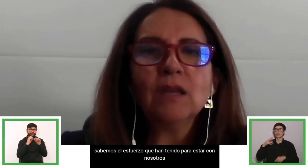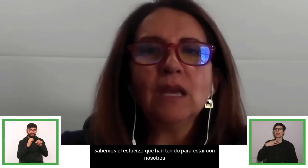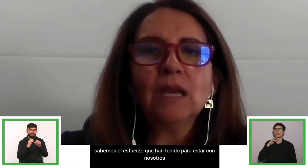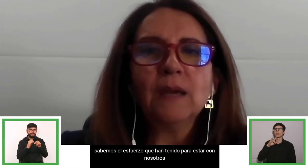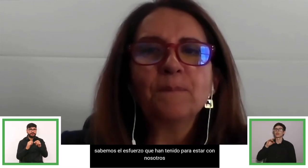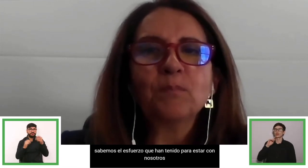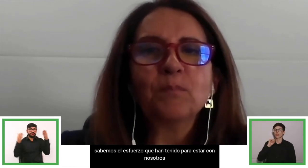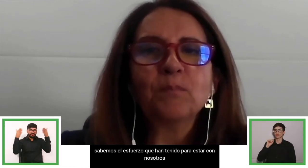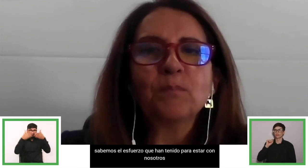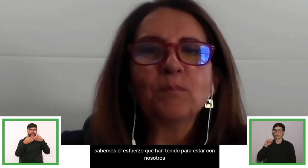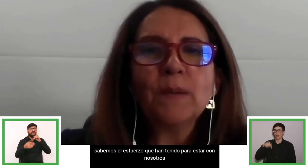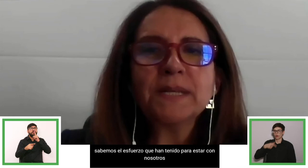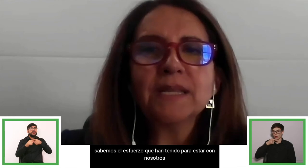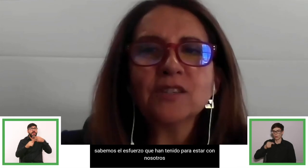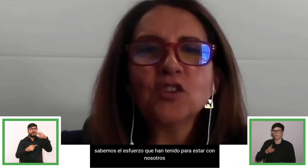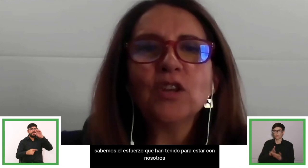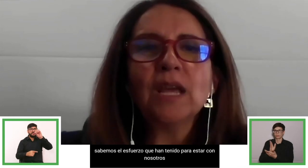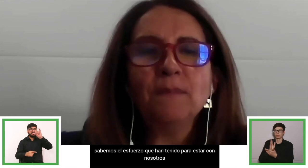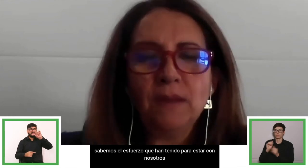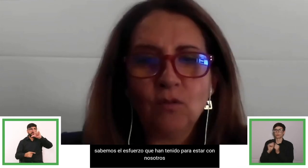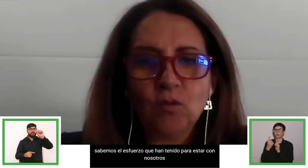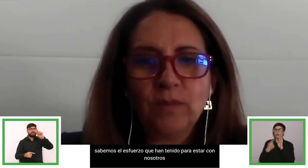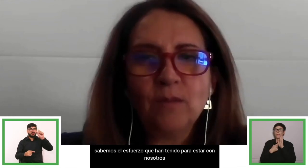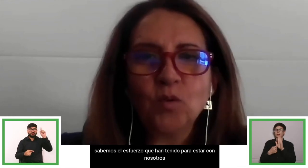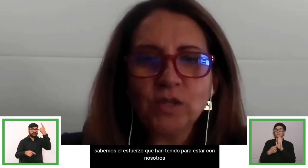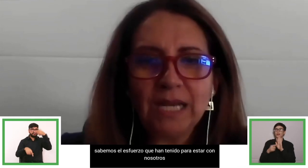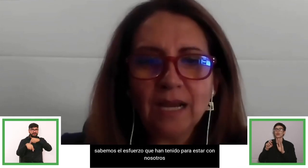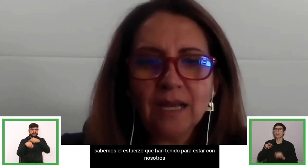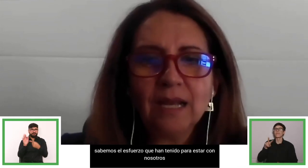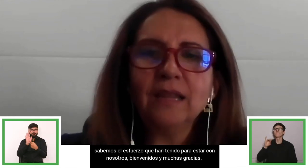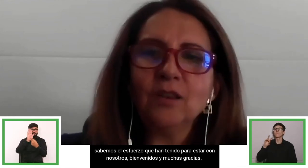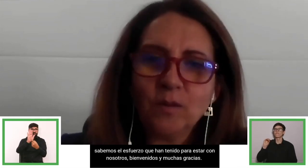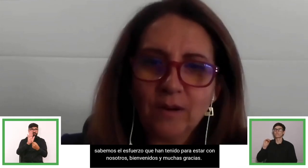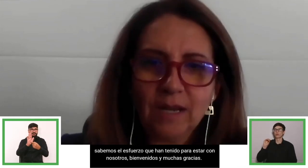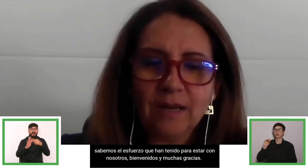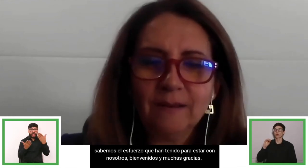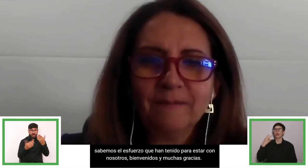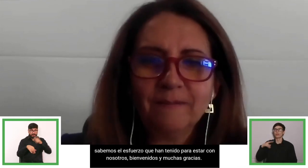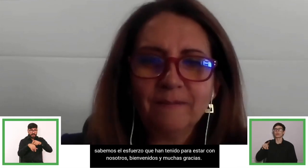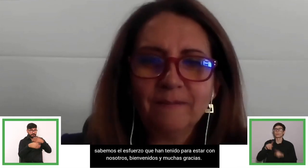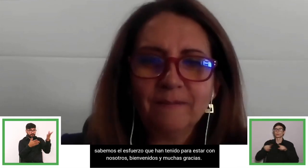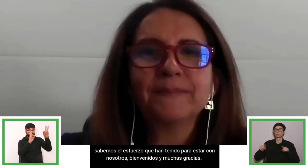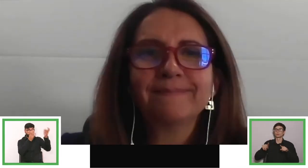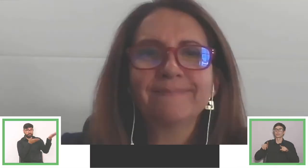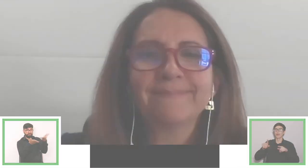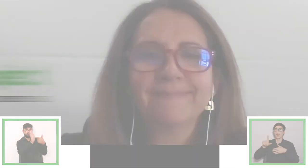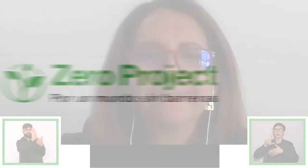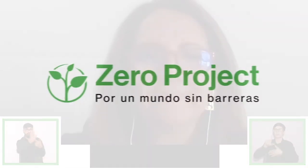breve con una presentación en vivo de música latinoamericana.